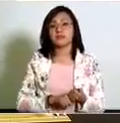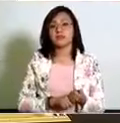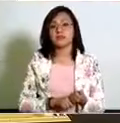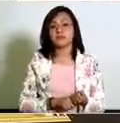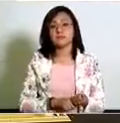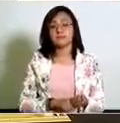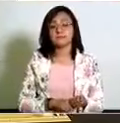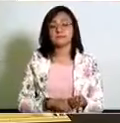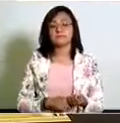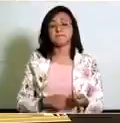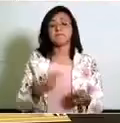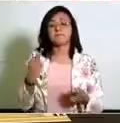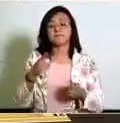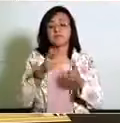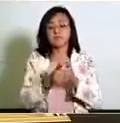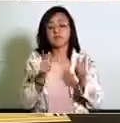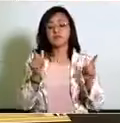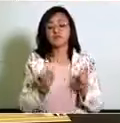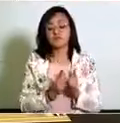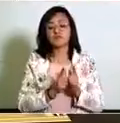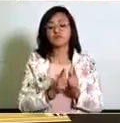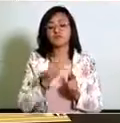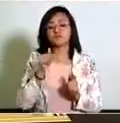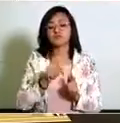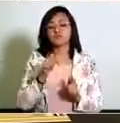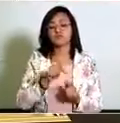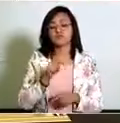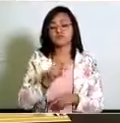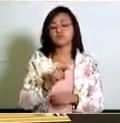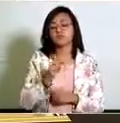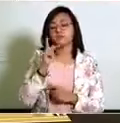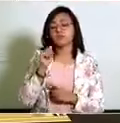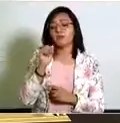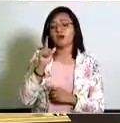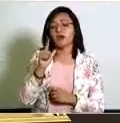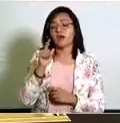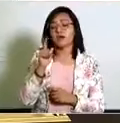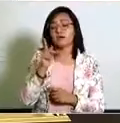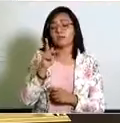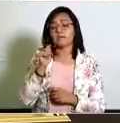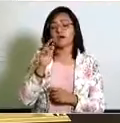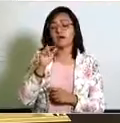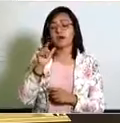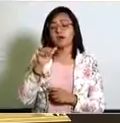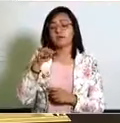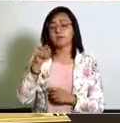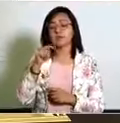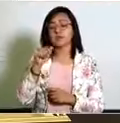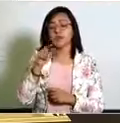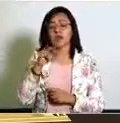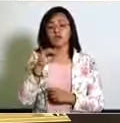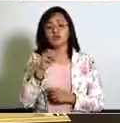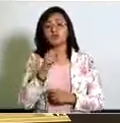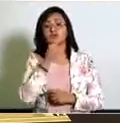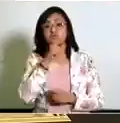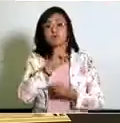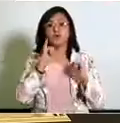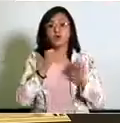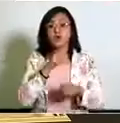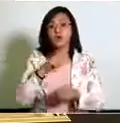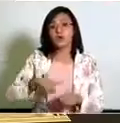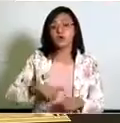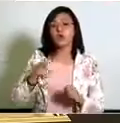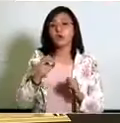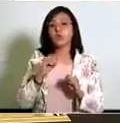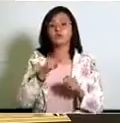internos de los grupos parlamentarios a través de su junta de gobierno o de su pleno o